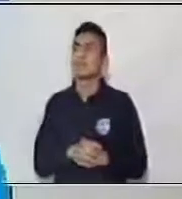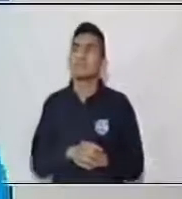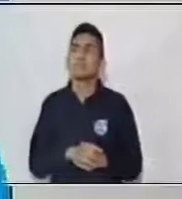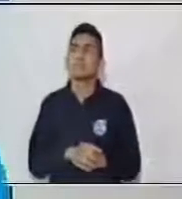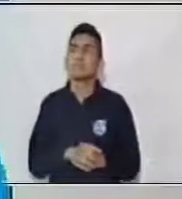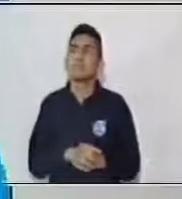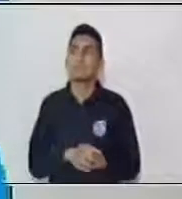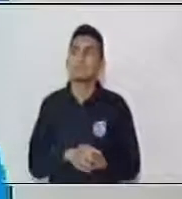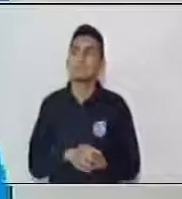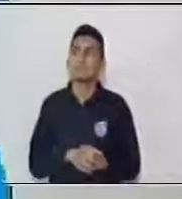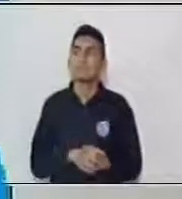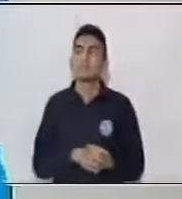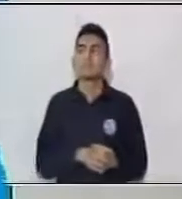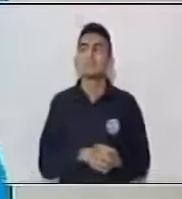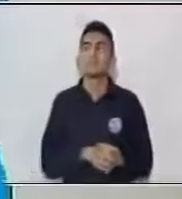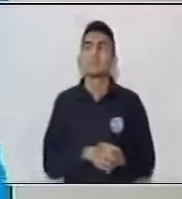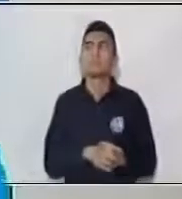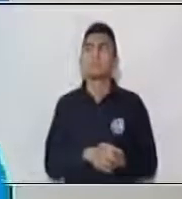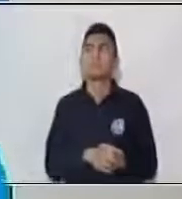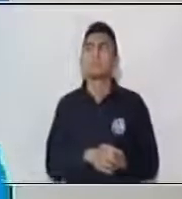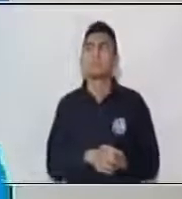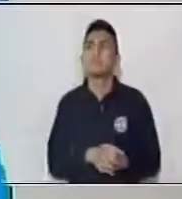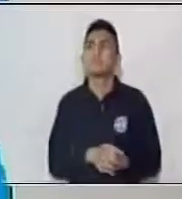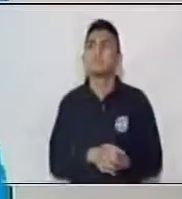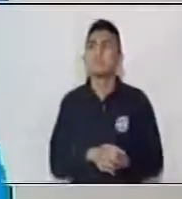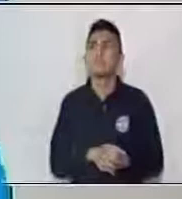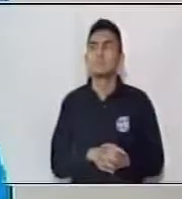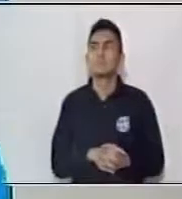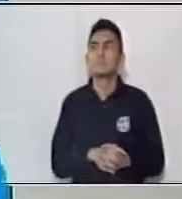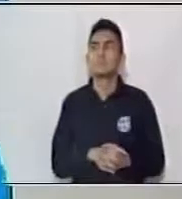a ver, si le agregamos la misma